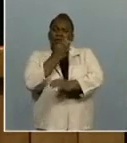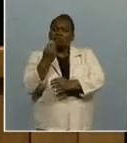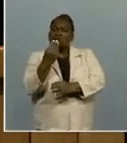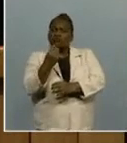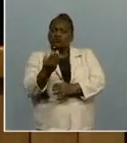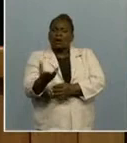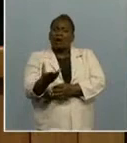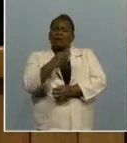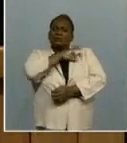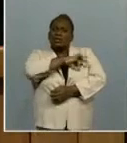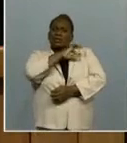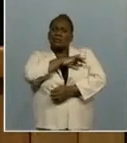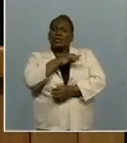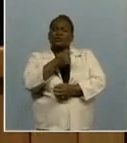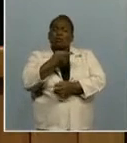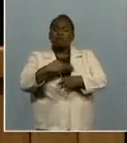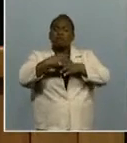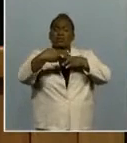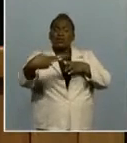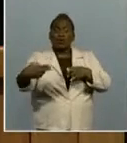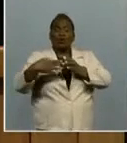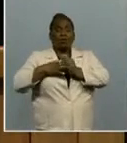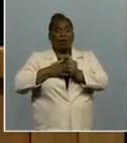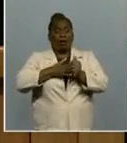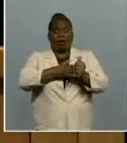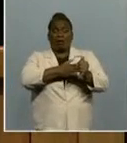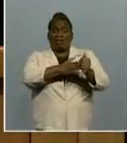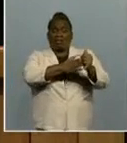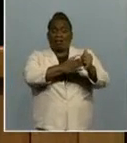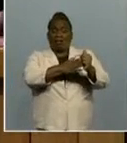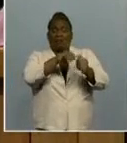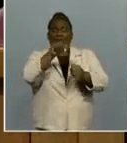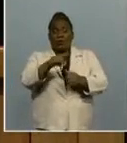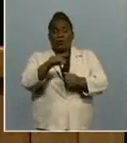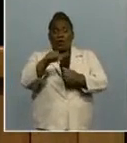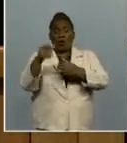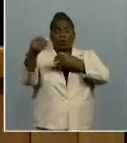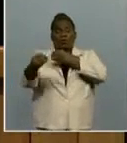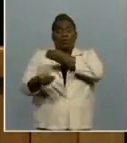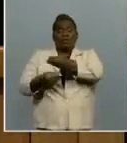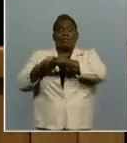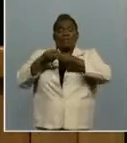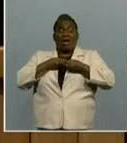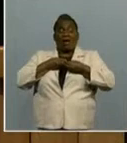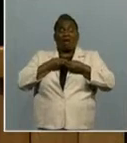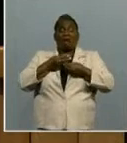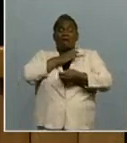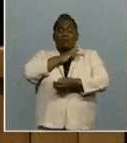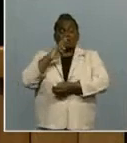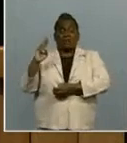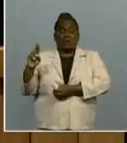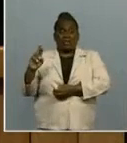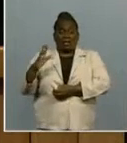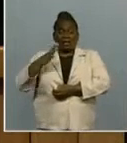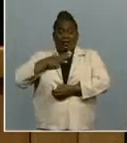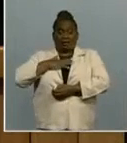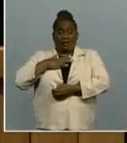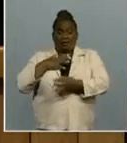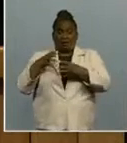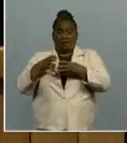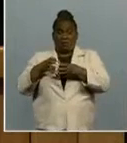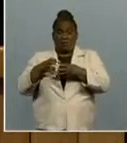por la historia viva y el liderazgo invicto de los estoy traspasan responsabilidades y obra nuestra generación